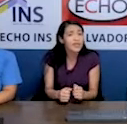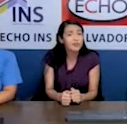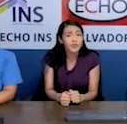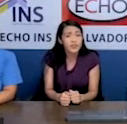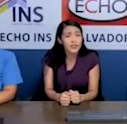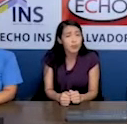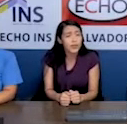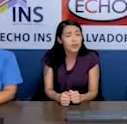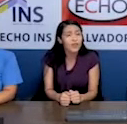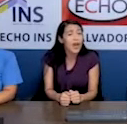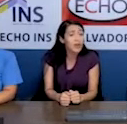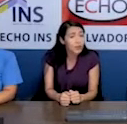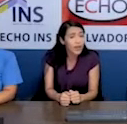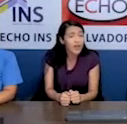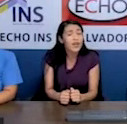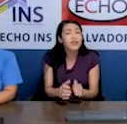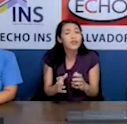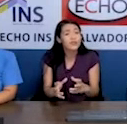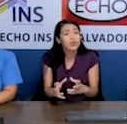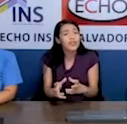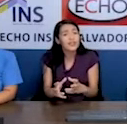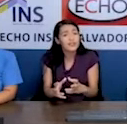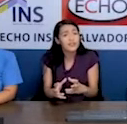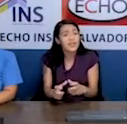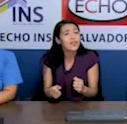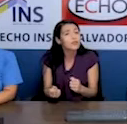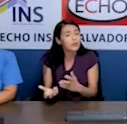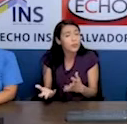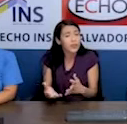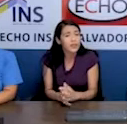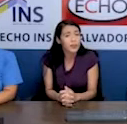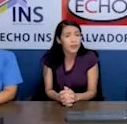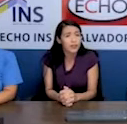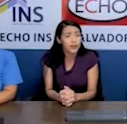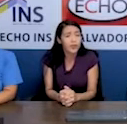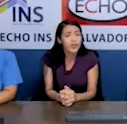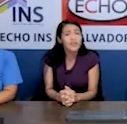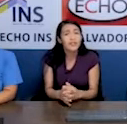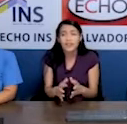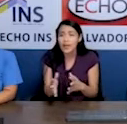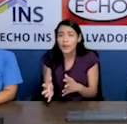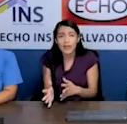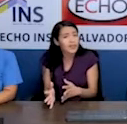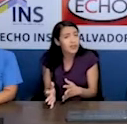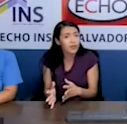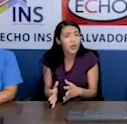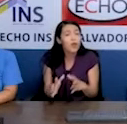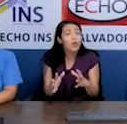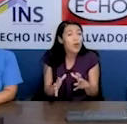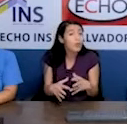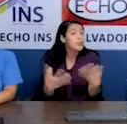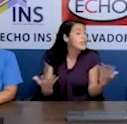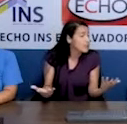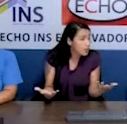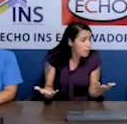masivas, insuficiencia respiratoria aguda que condicione la necesidad de un soporte respiratorio, ya sea